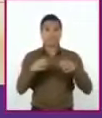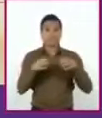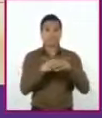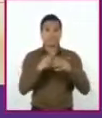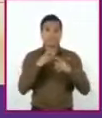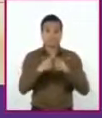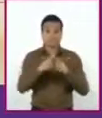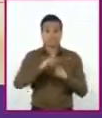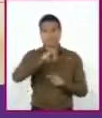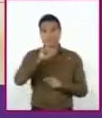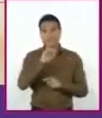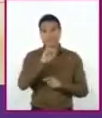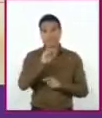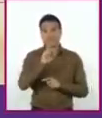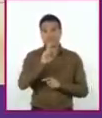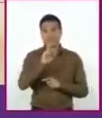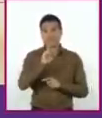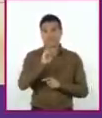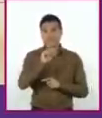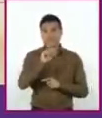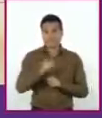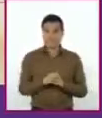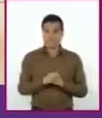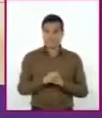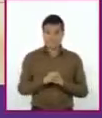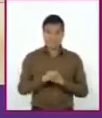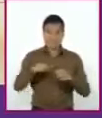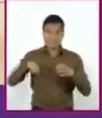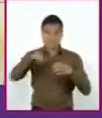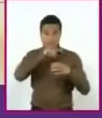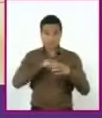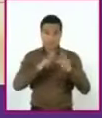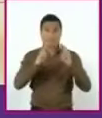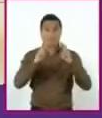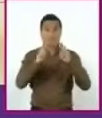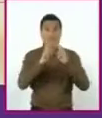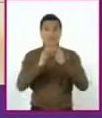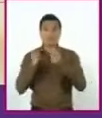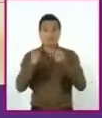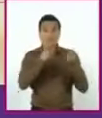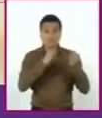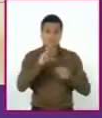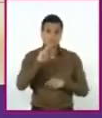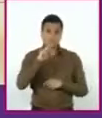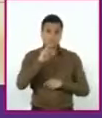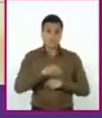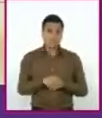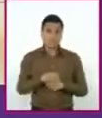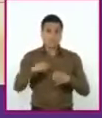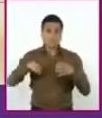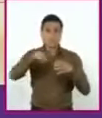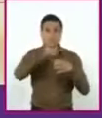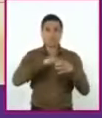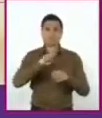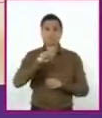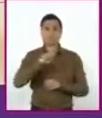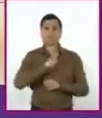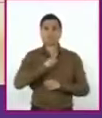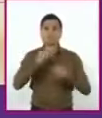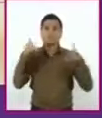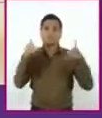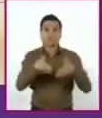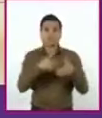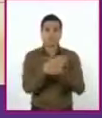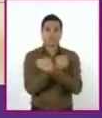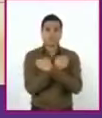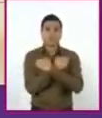jesuitas, quienes no intervinieron en la administración religiosa de la Nueva España, sino que se enfocaron en la educación y en